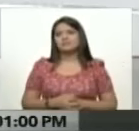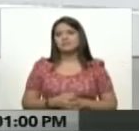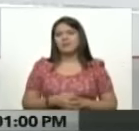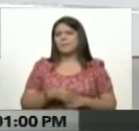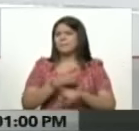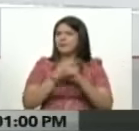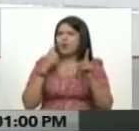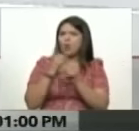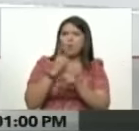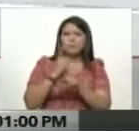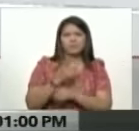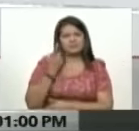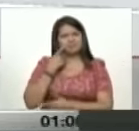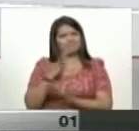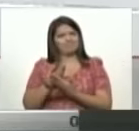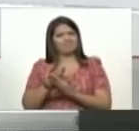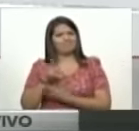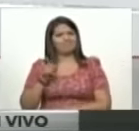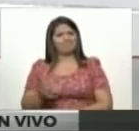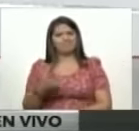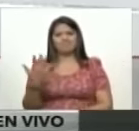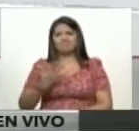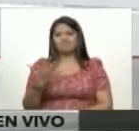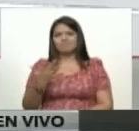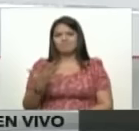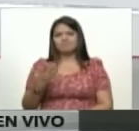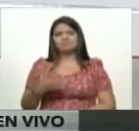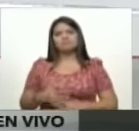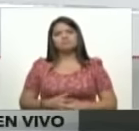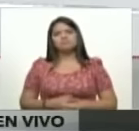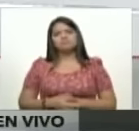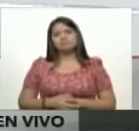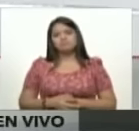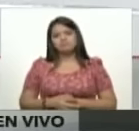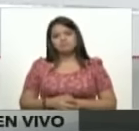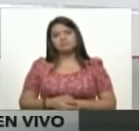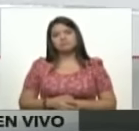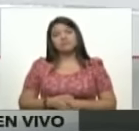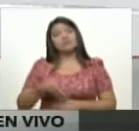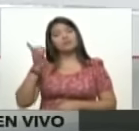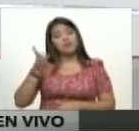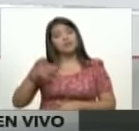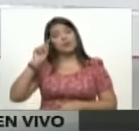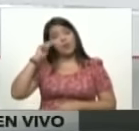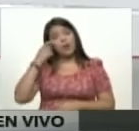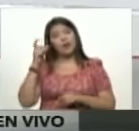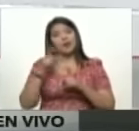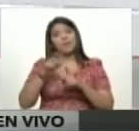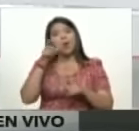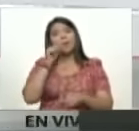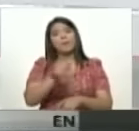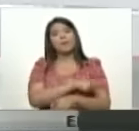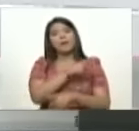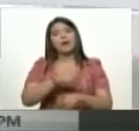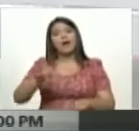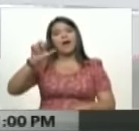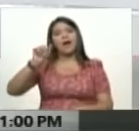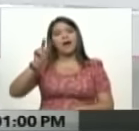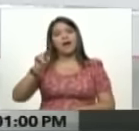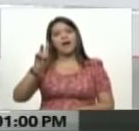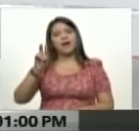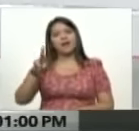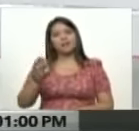dudosa eventualidad llamado apocalíptico. Y recuerden la frase del poeta Andrés Eloy